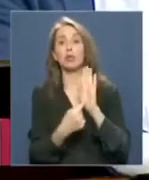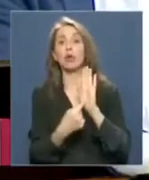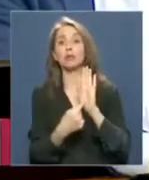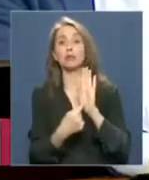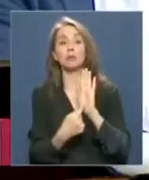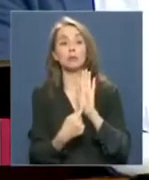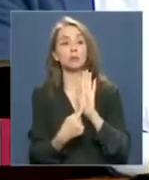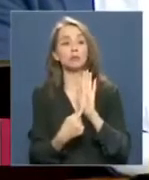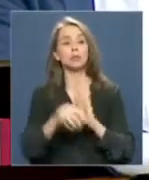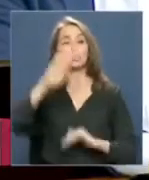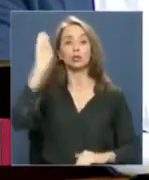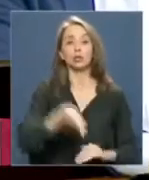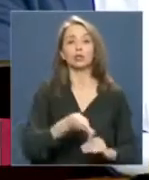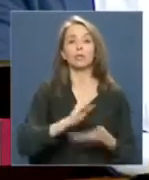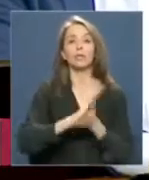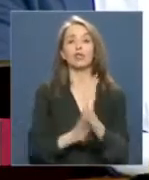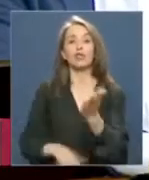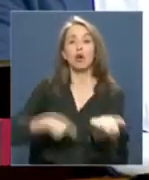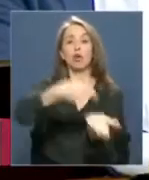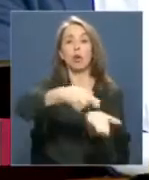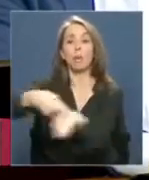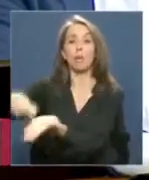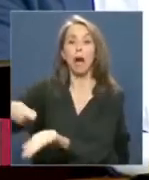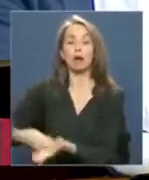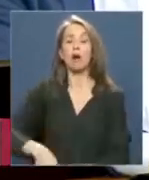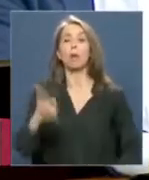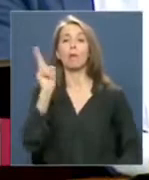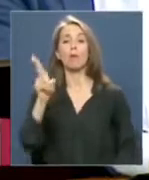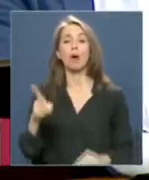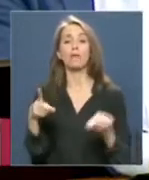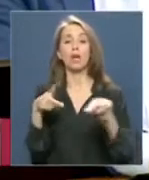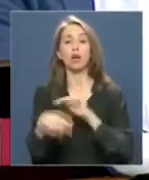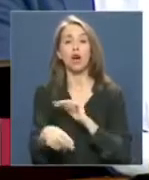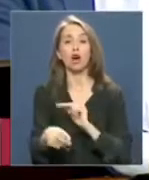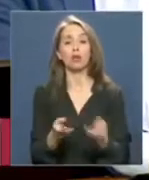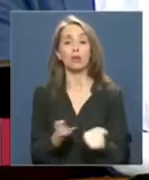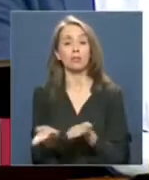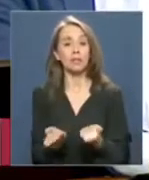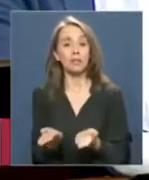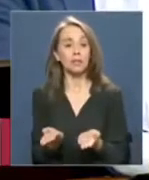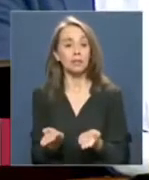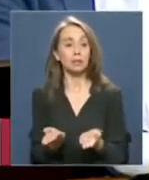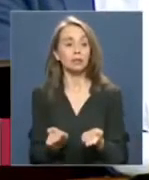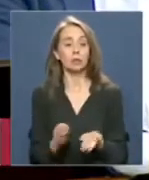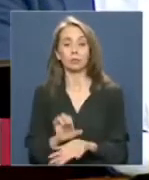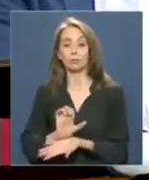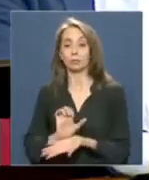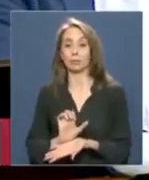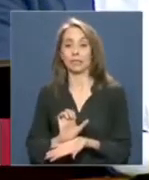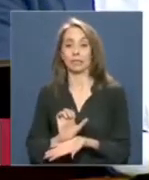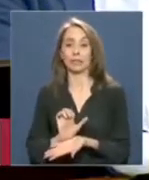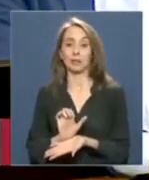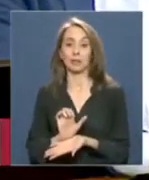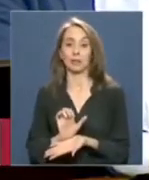solamente se suspenden todos los pagos, sino que además se prohíbe el corte de esos servicios. Porque en un estado